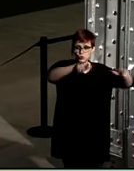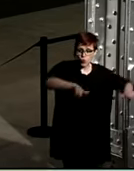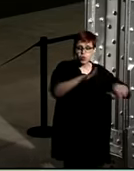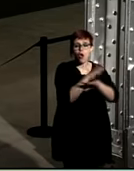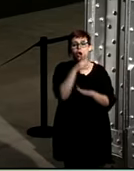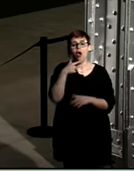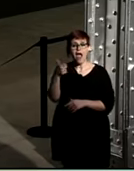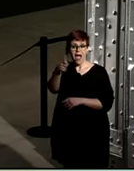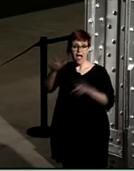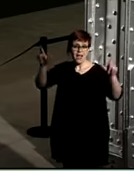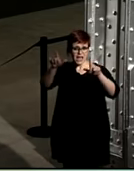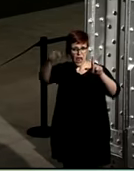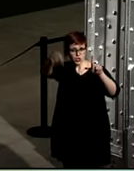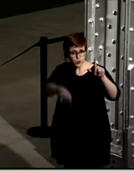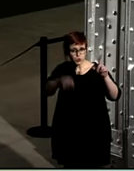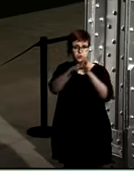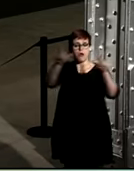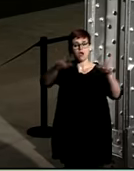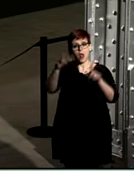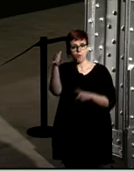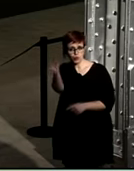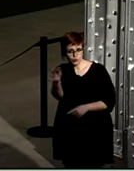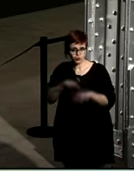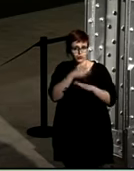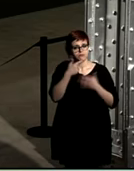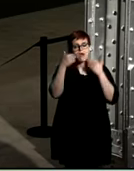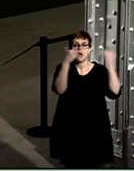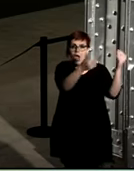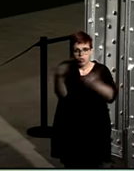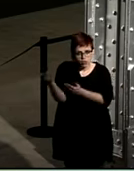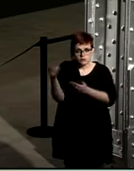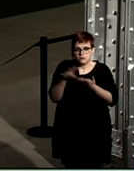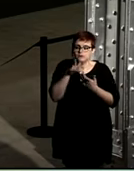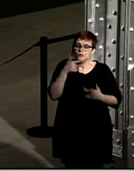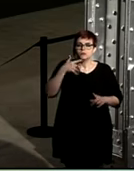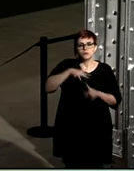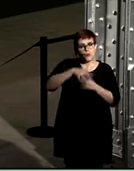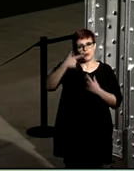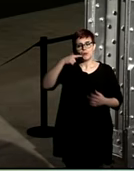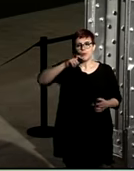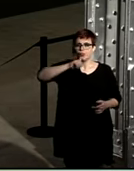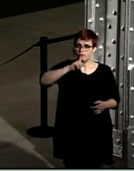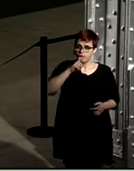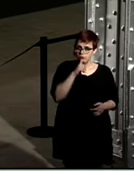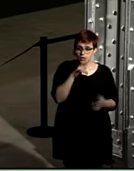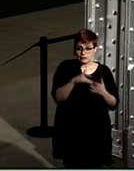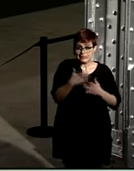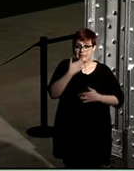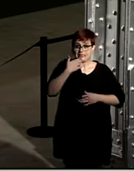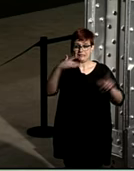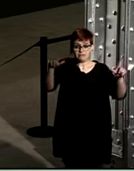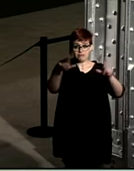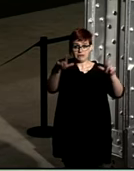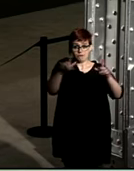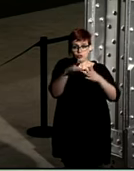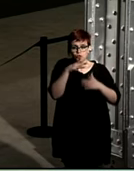Plus, que la hayan apoyado, pero a priori, por eso me ha costado 3 años, se me ha caído 3 veces. Es muy difícil. Si no tienes una televisión desde el